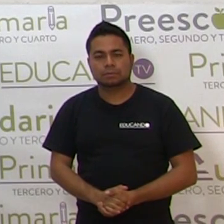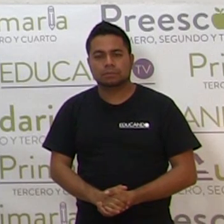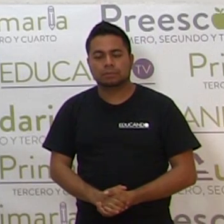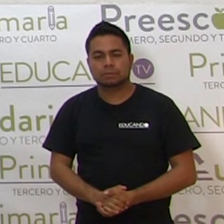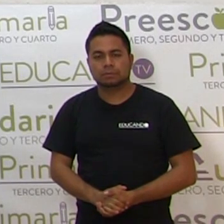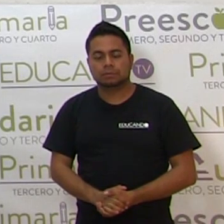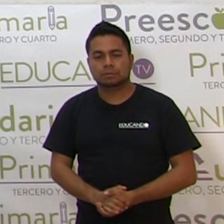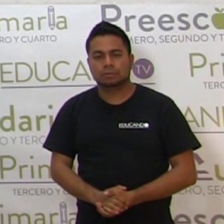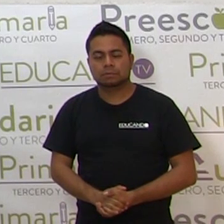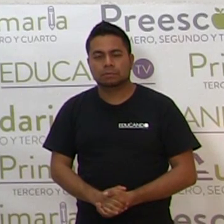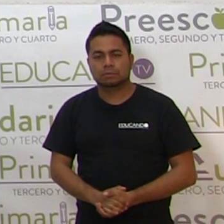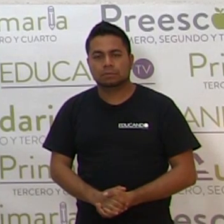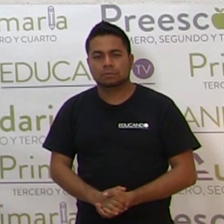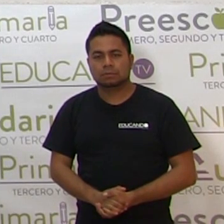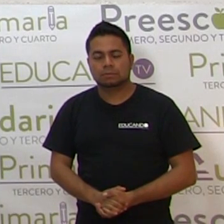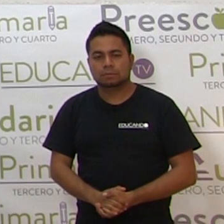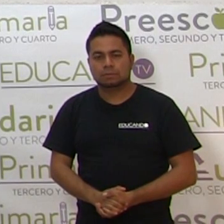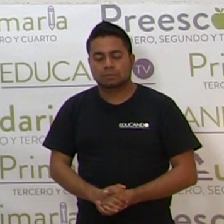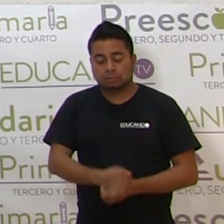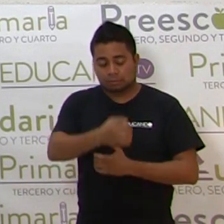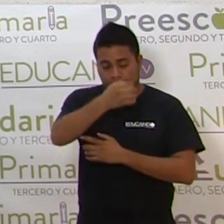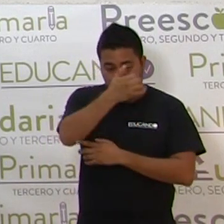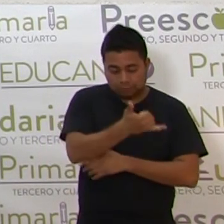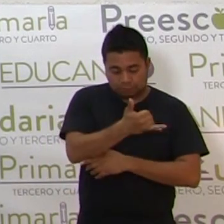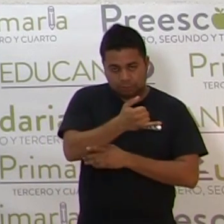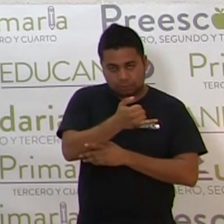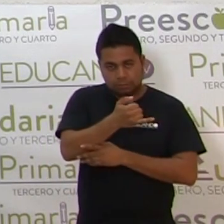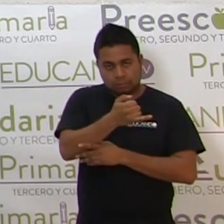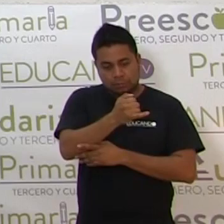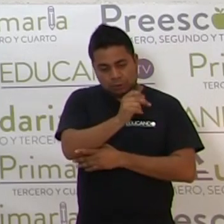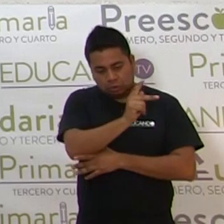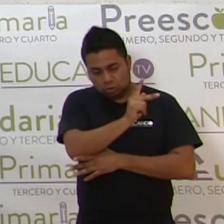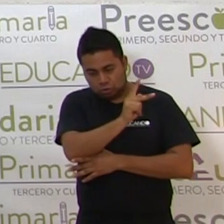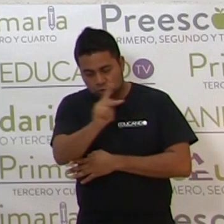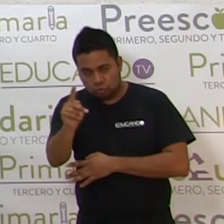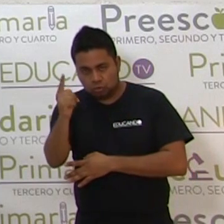un coro